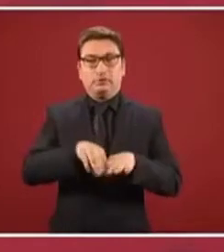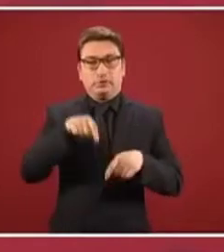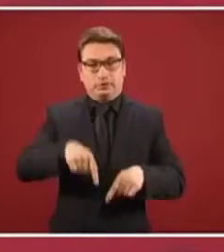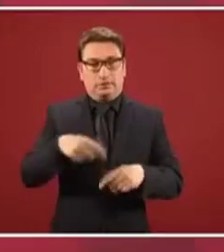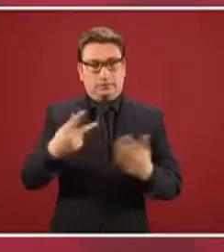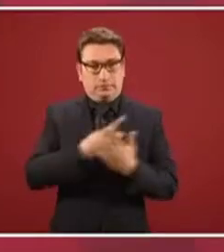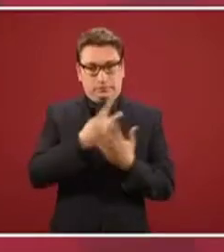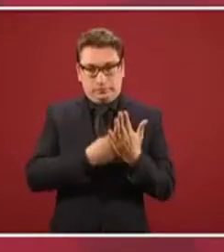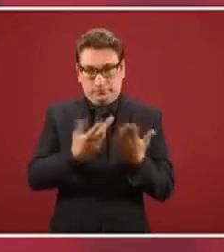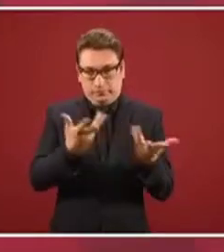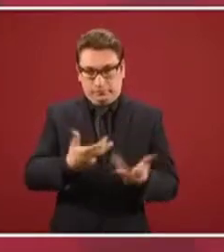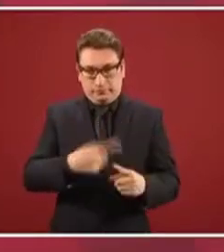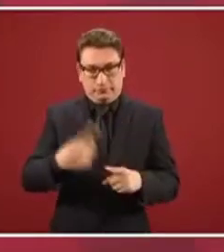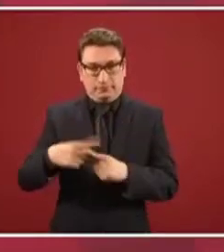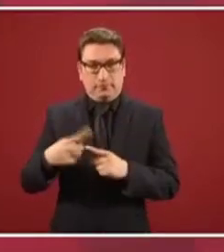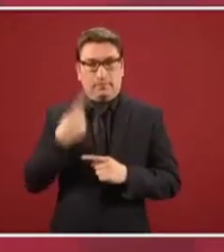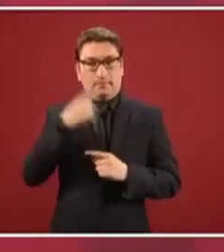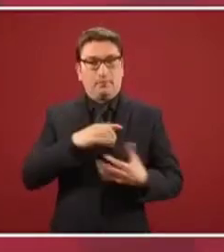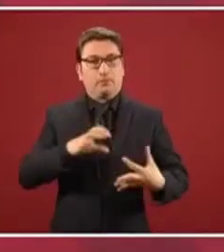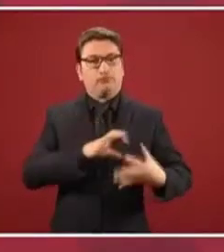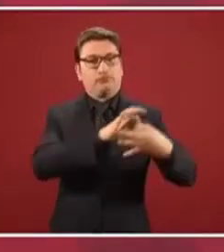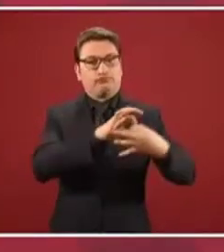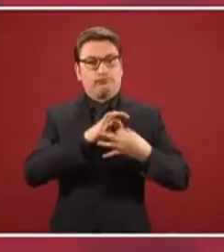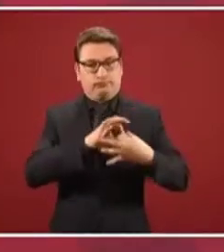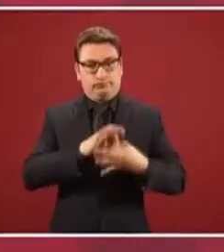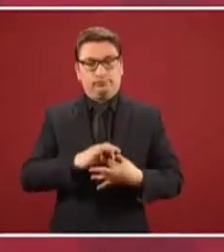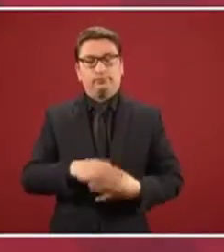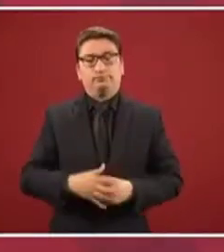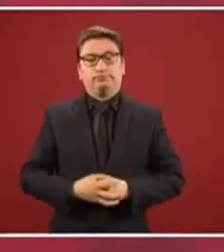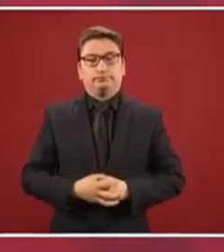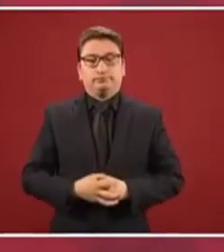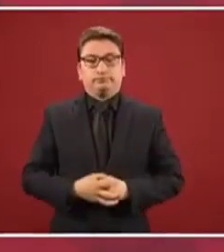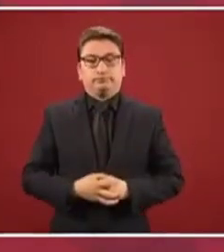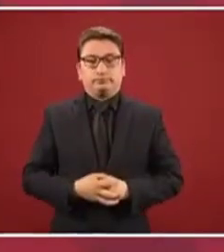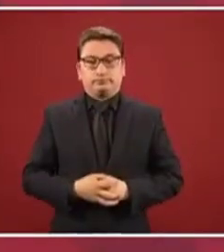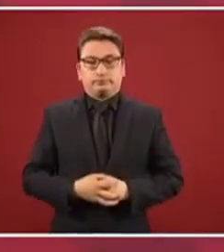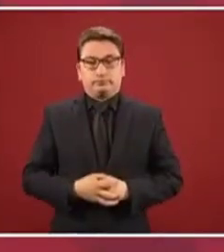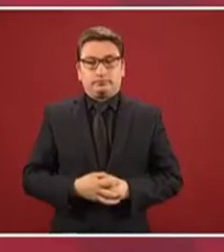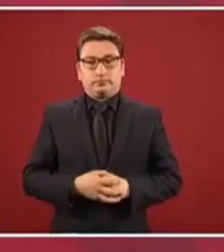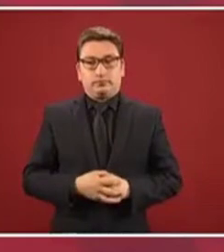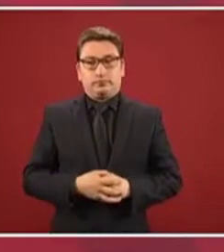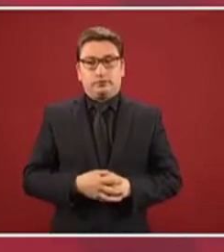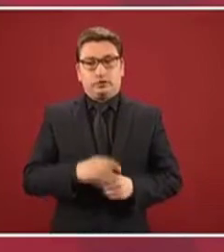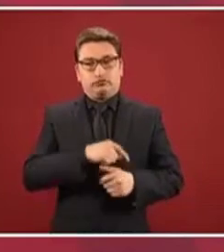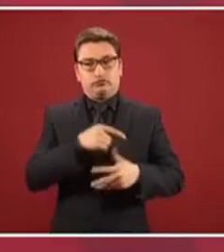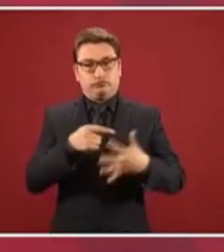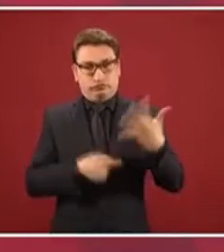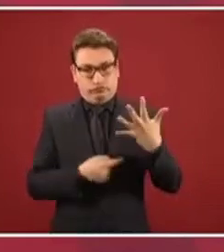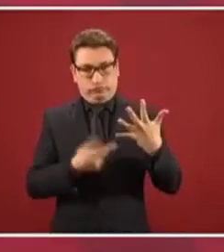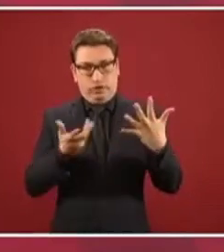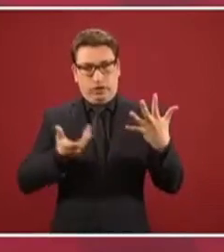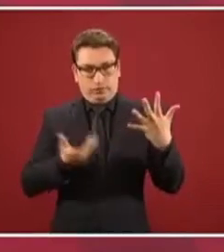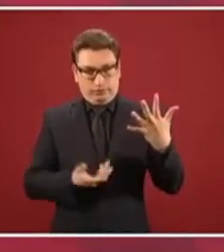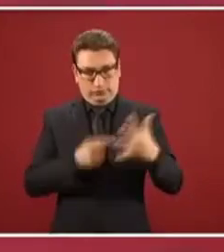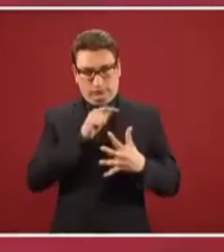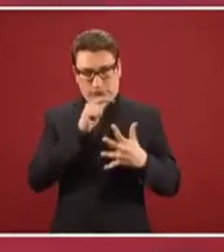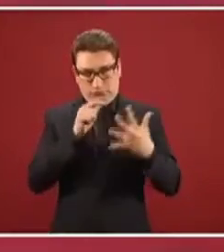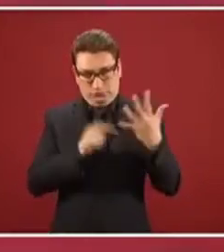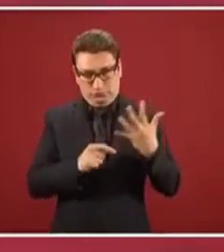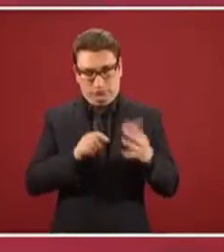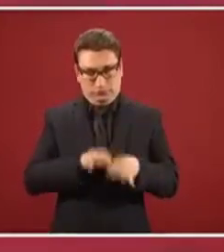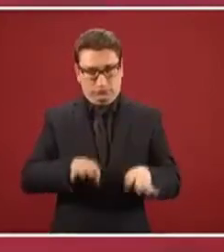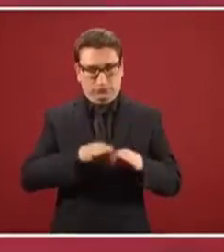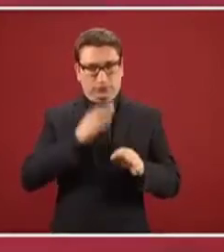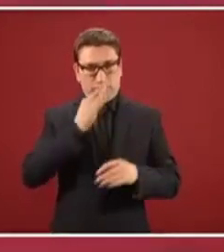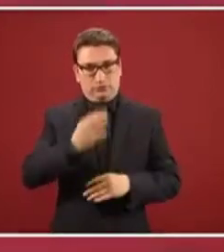estrategia de cooperación bilateral. Entonces, se inició en 5 puntos, es lo que le puedo informar, confirmar lo que